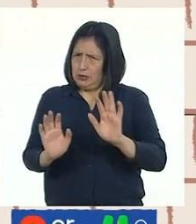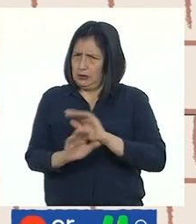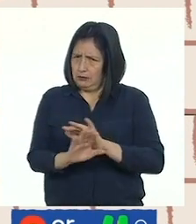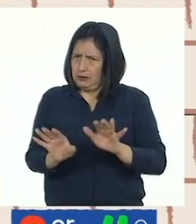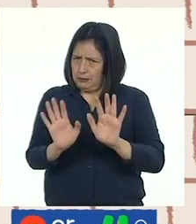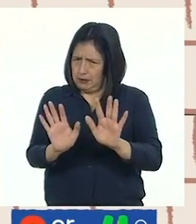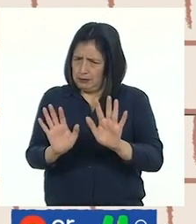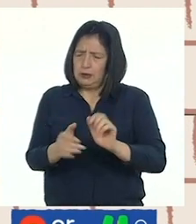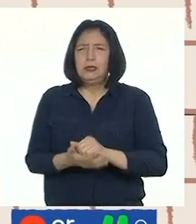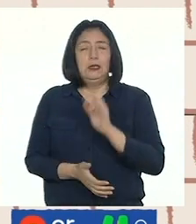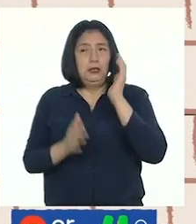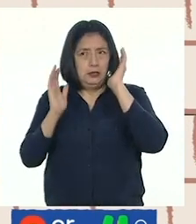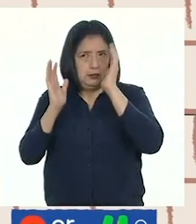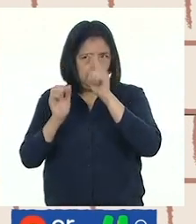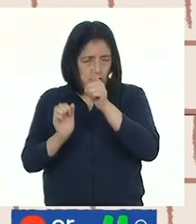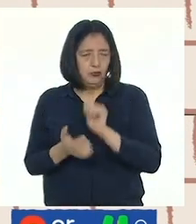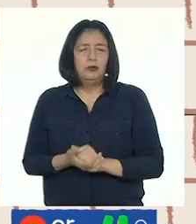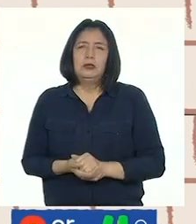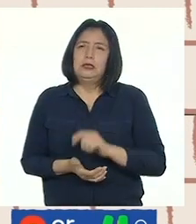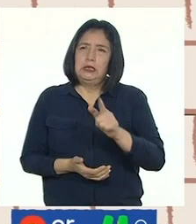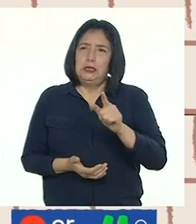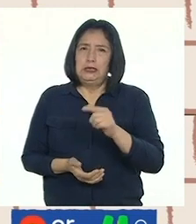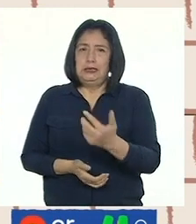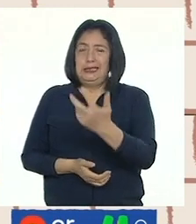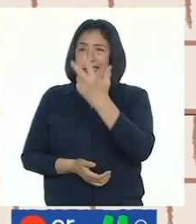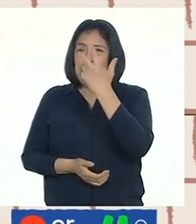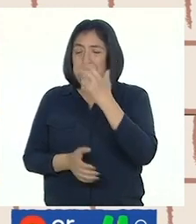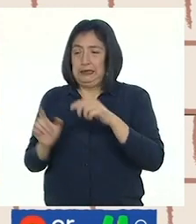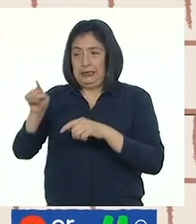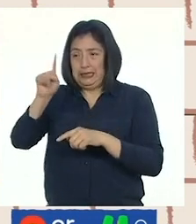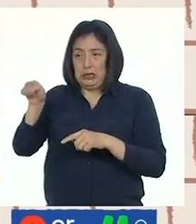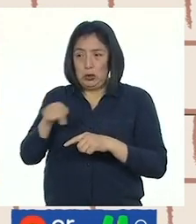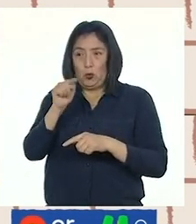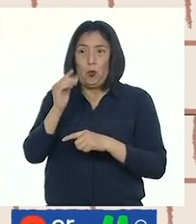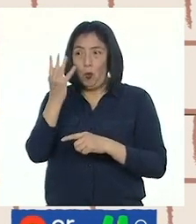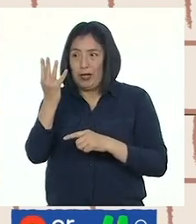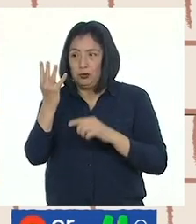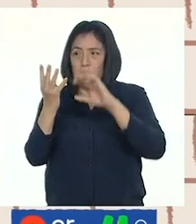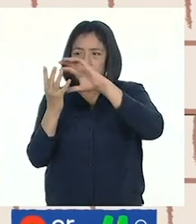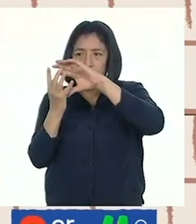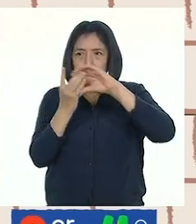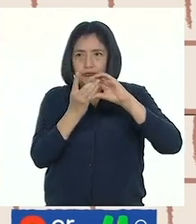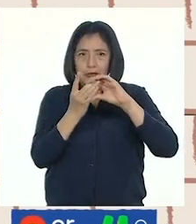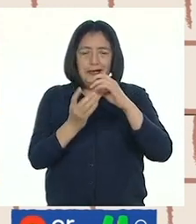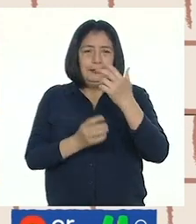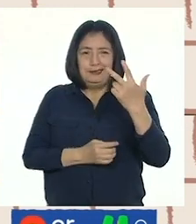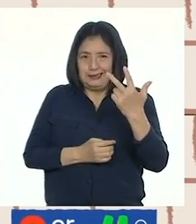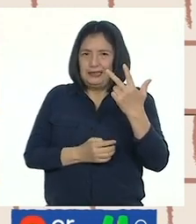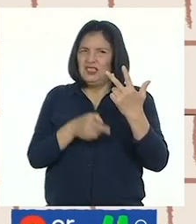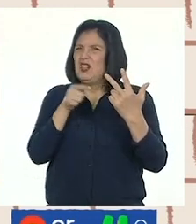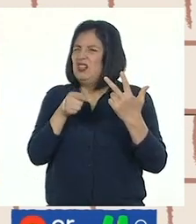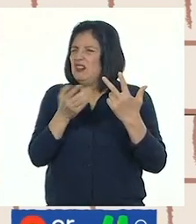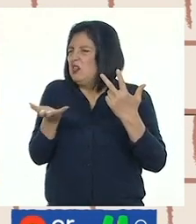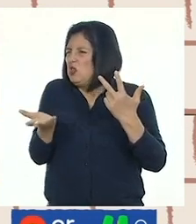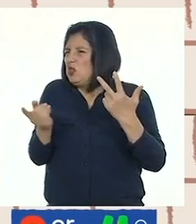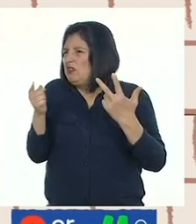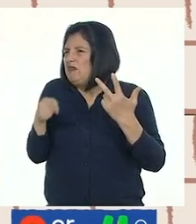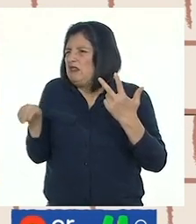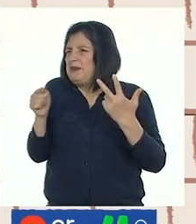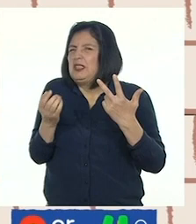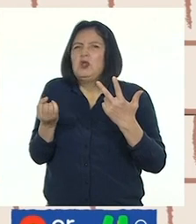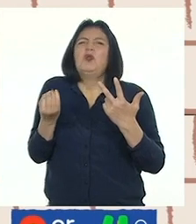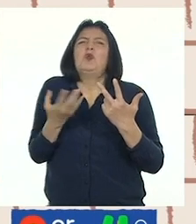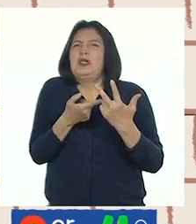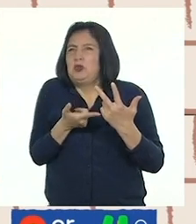terminar. Escuchen. Si se toman tres porciones del pastel, ¿qué parte del pastel corresponde a esas tres